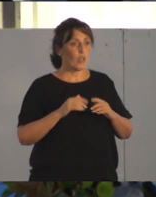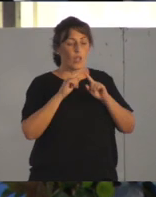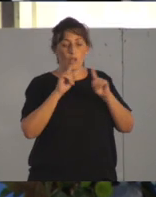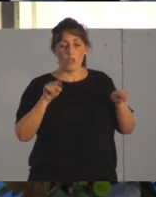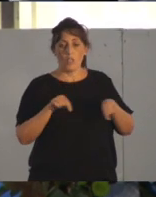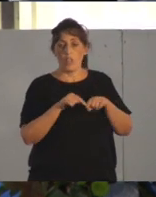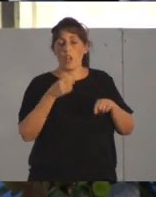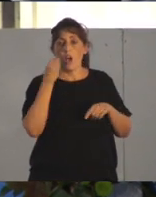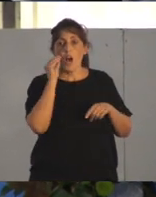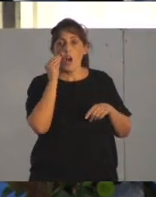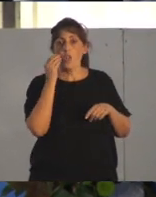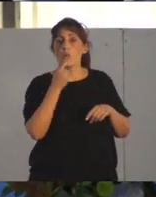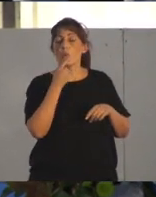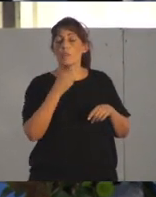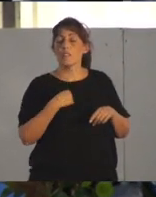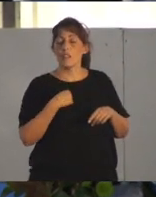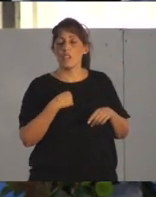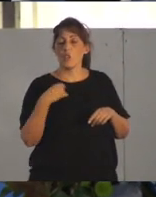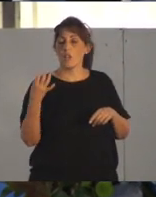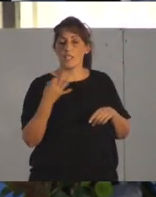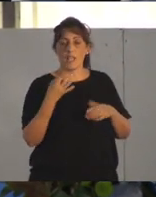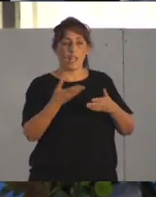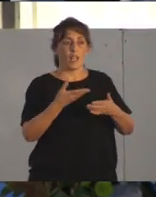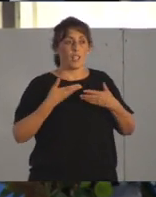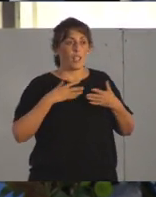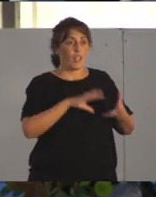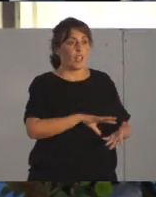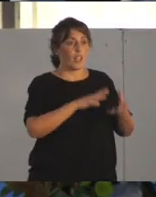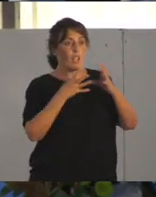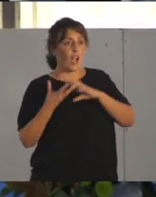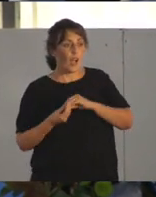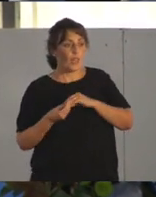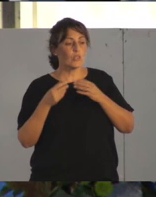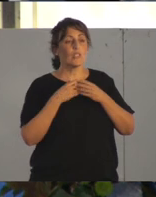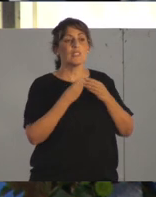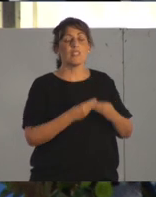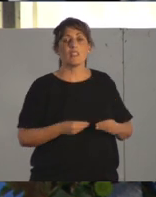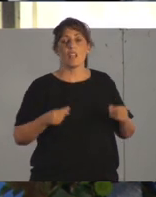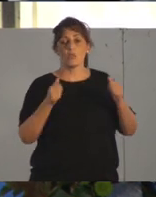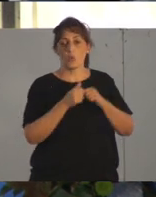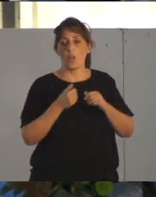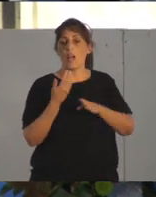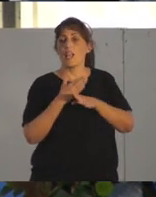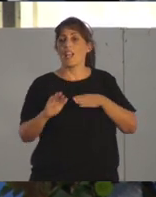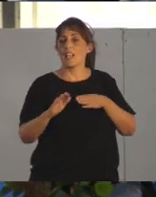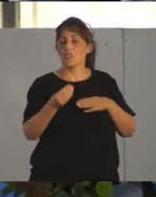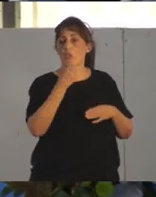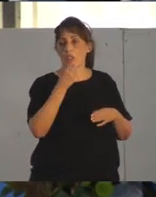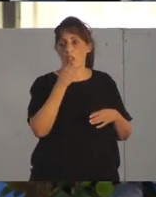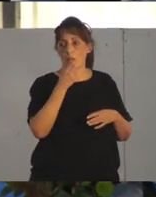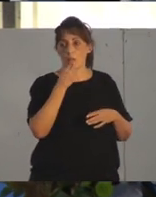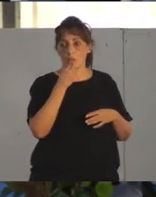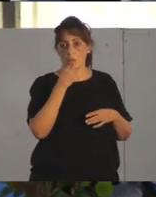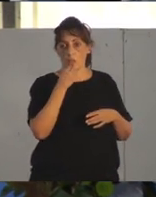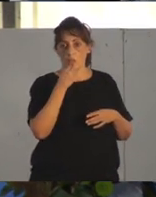en azul en el que nos va diciendo qué adaptaciones en texturas se tienen que hacer en el resto de alimentos que no se les va